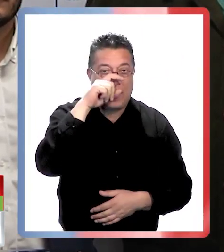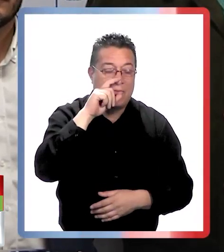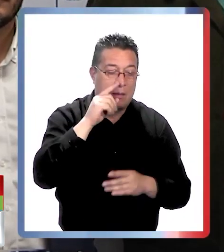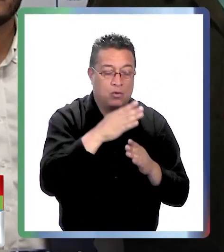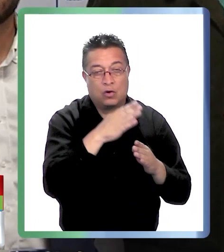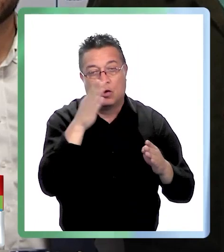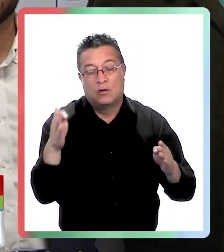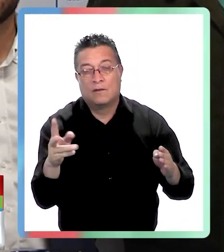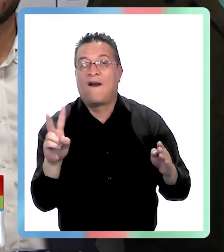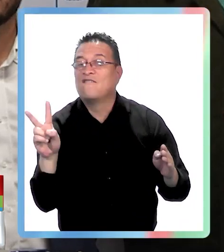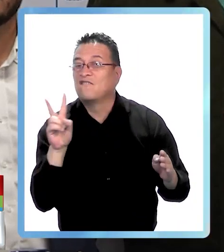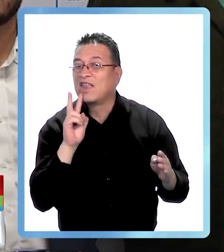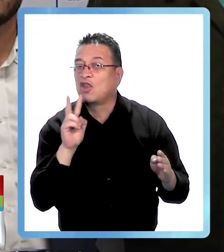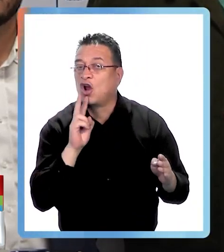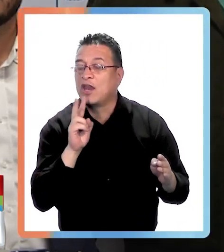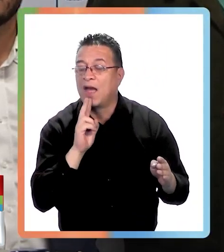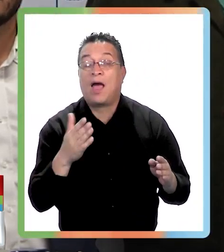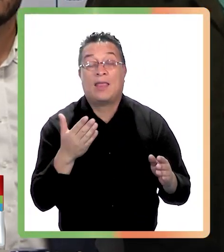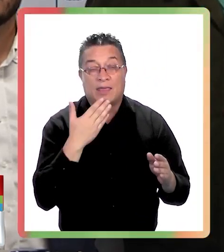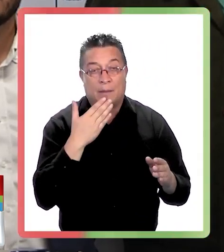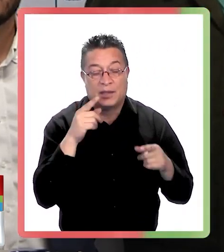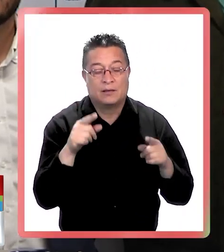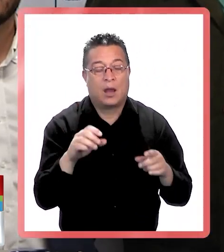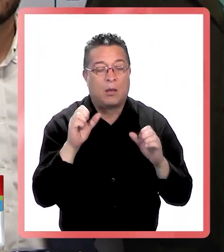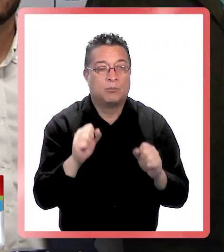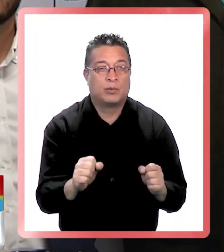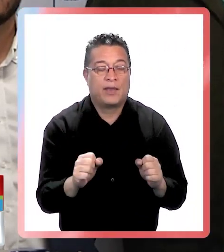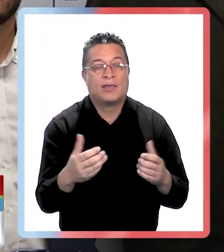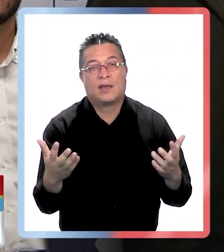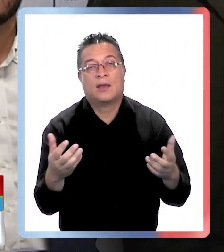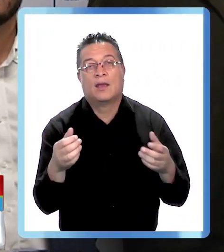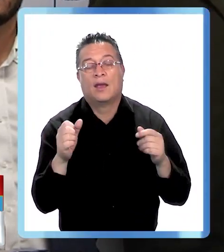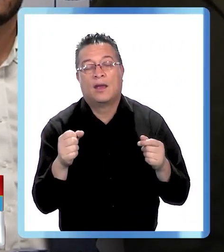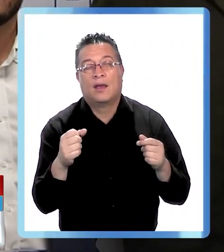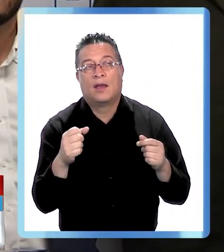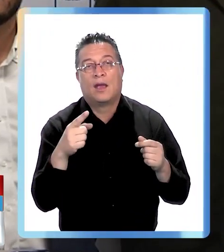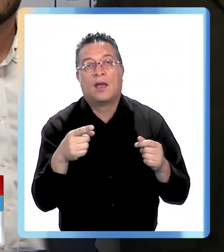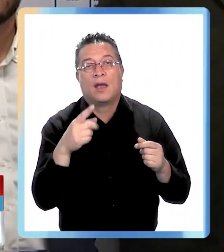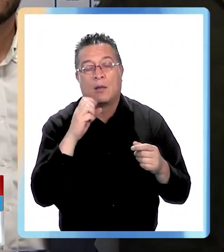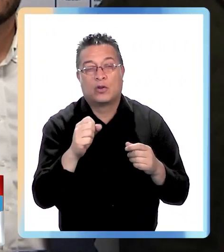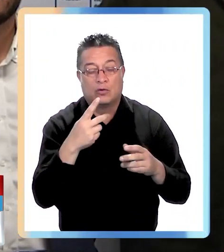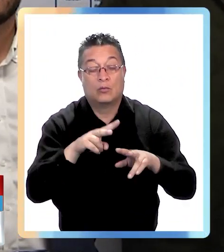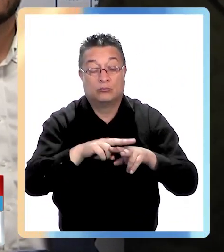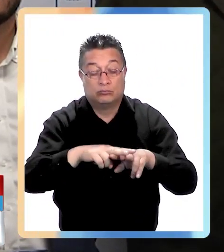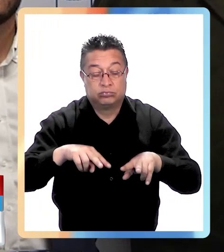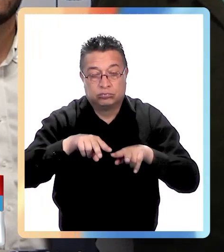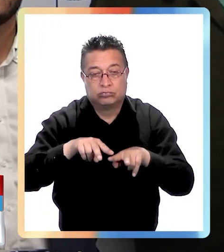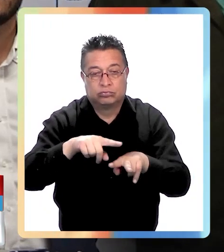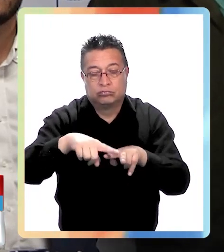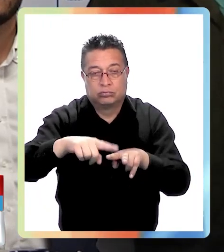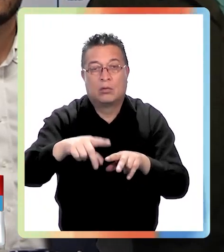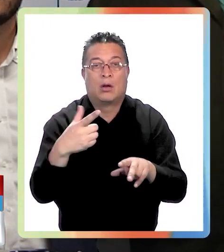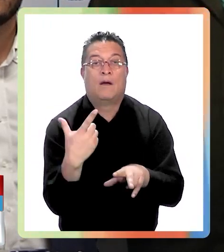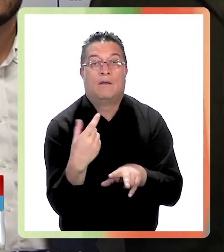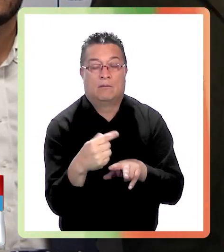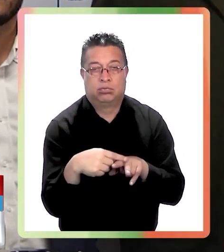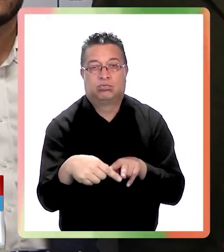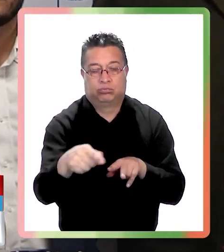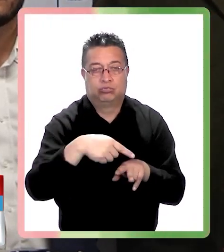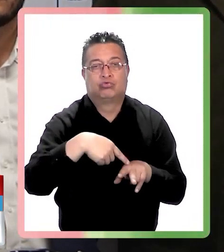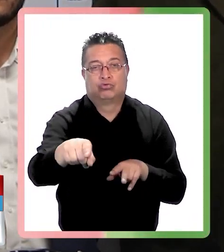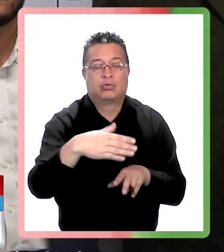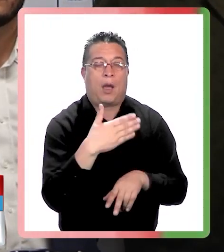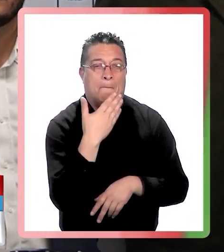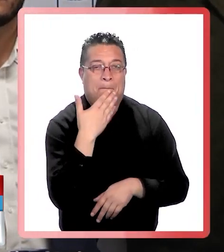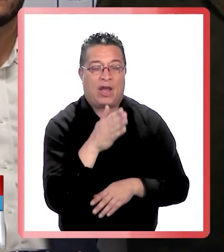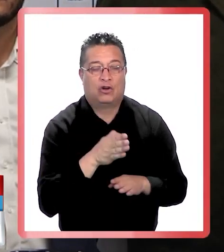y Victoria, de modo de poder ir, a través de ir mejorando los durmientes, poder ofrecer una velocidad de circulación de los trenes